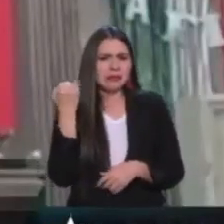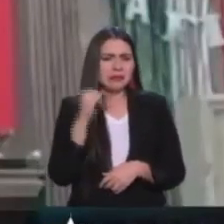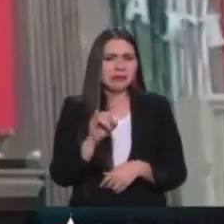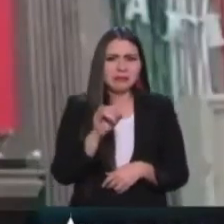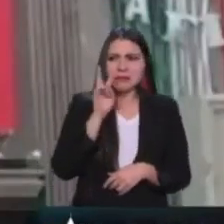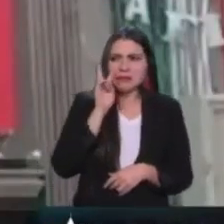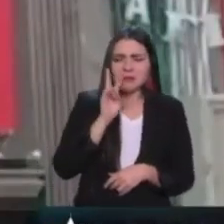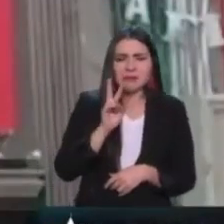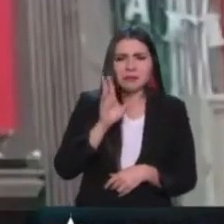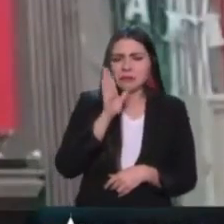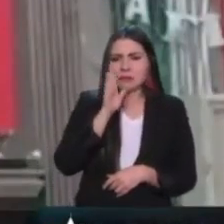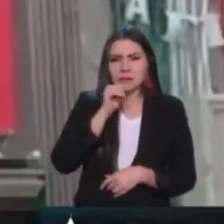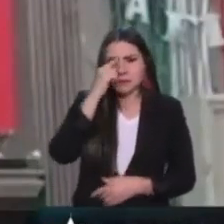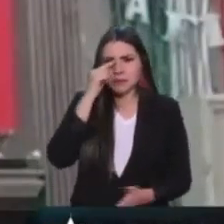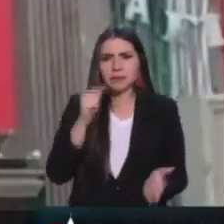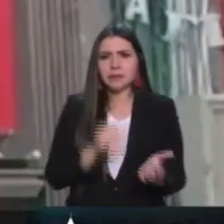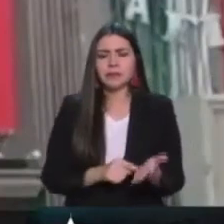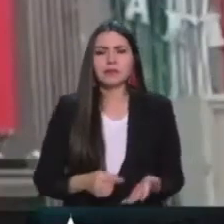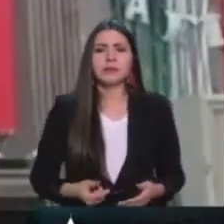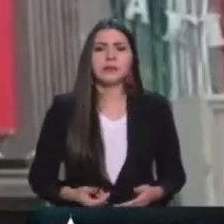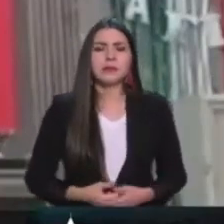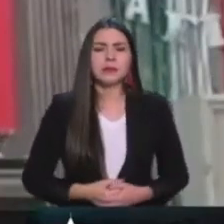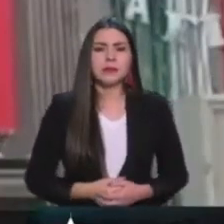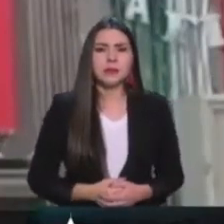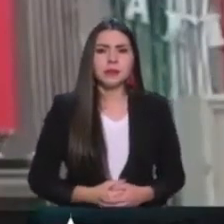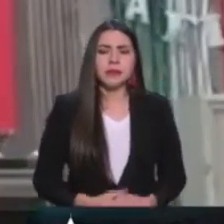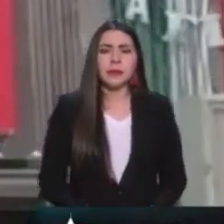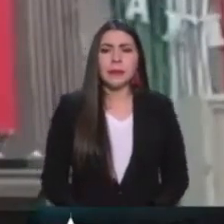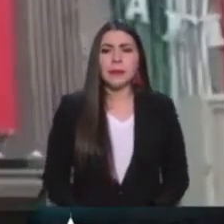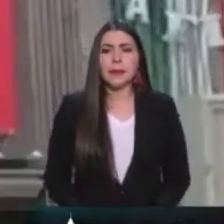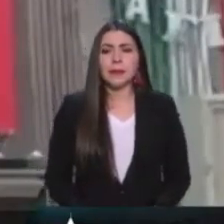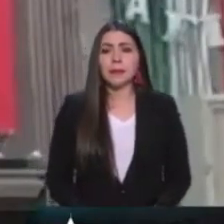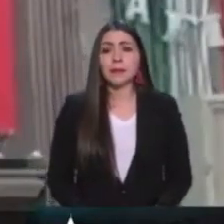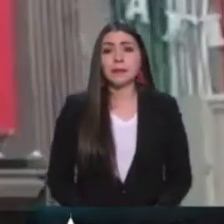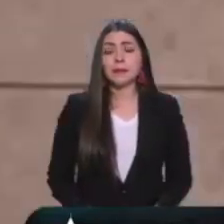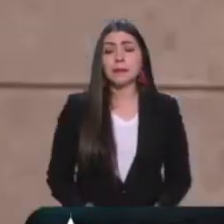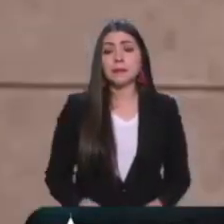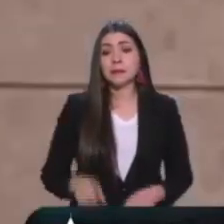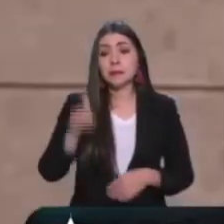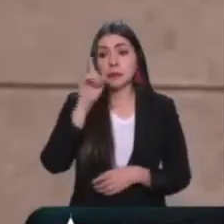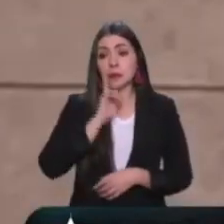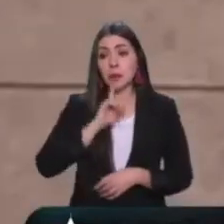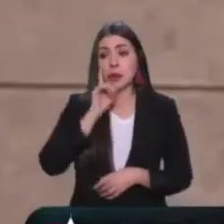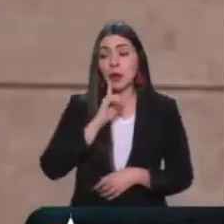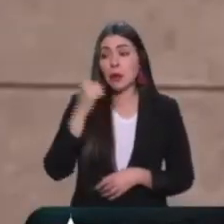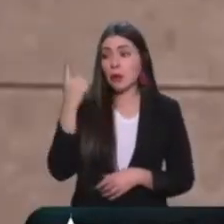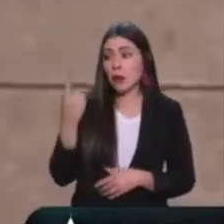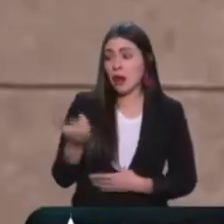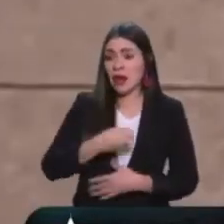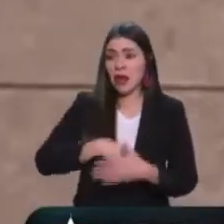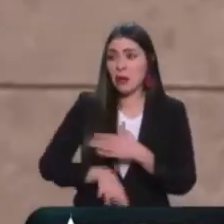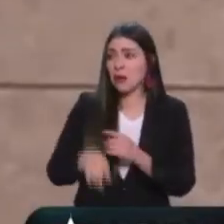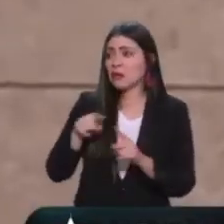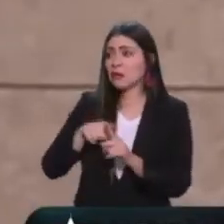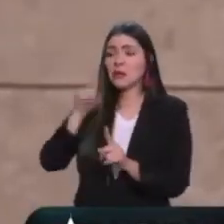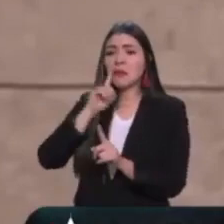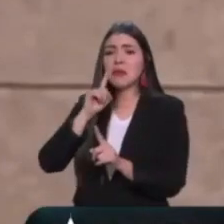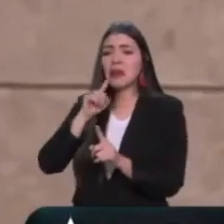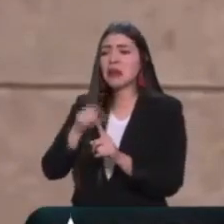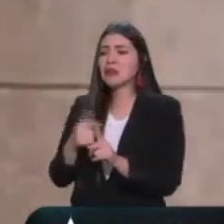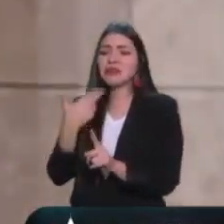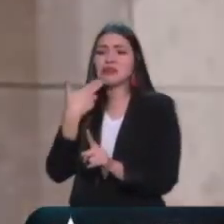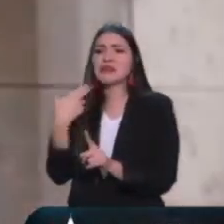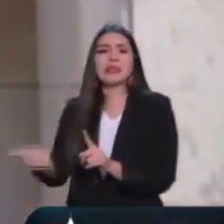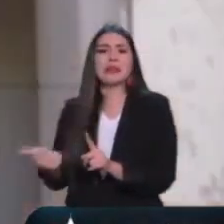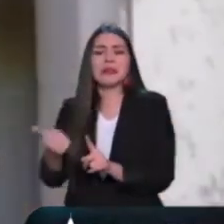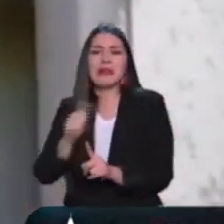que tampoco va a servir para nada? Una mujer que aborta ya no sirve para nada. El vocero de la Arquidiócesis de Tabasco, Denis Ochoa